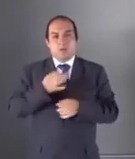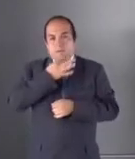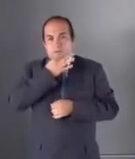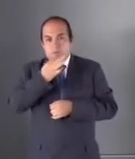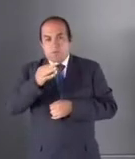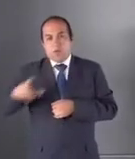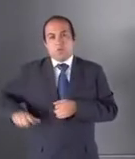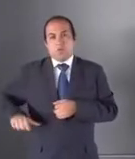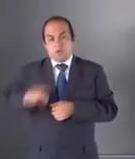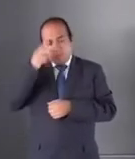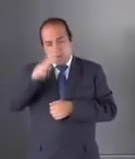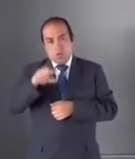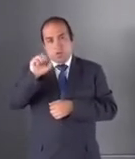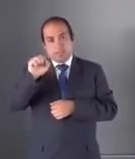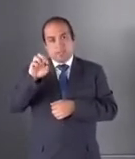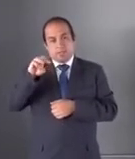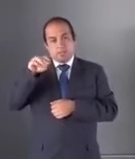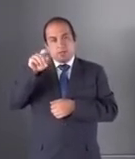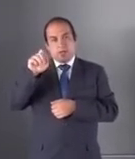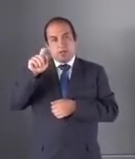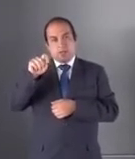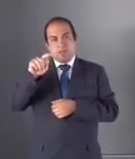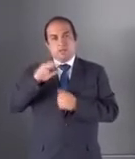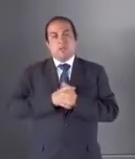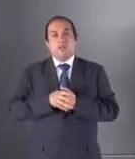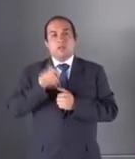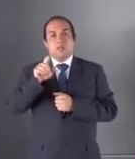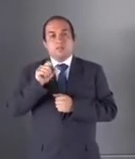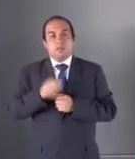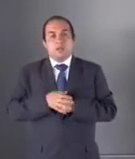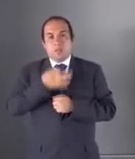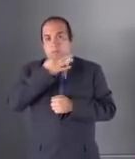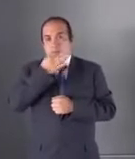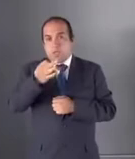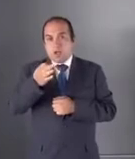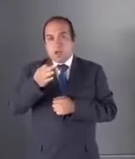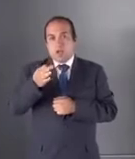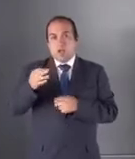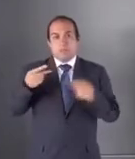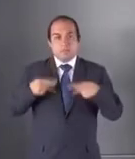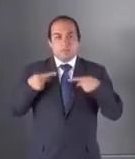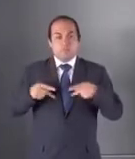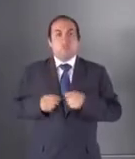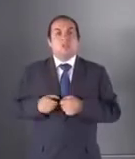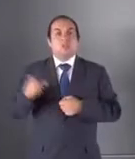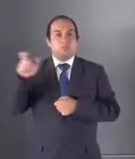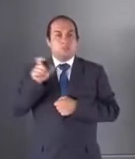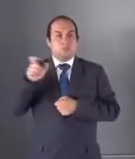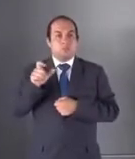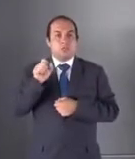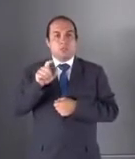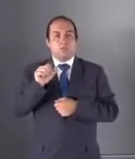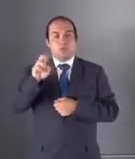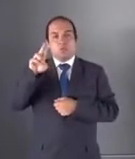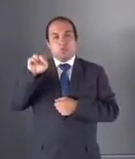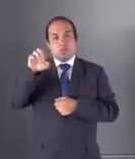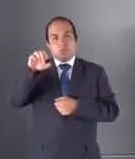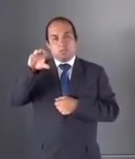y decirle a la ciudadanía, a los habitantes de Xochimilco y, pues, en realidad, a la propia UNESCO,